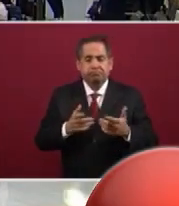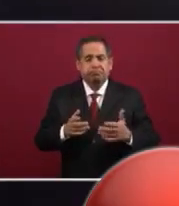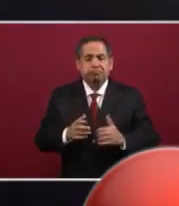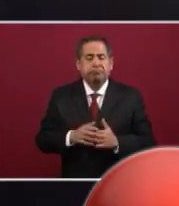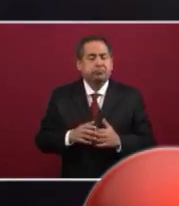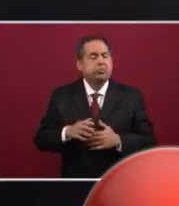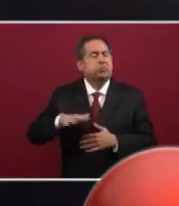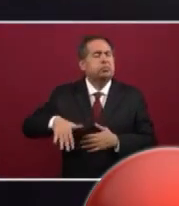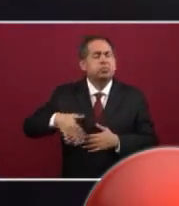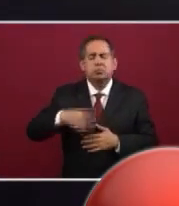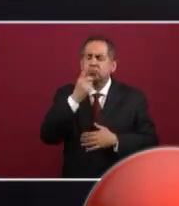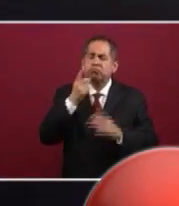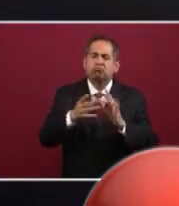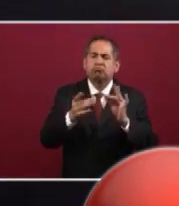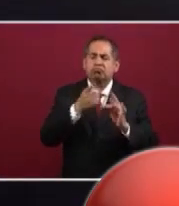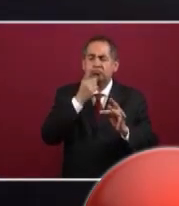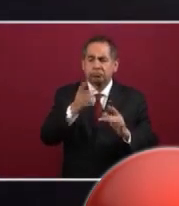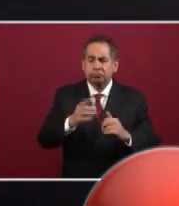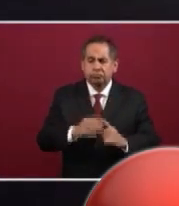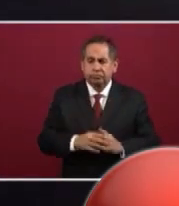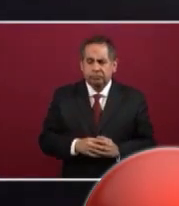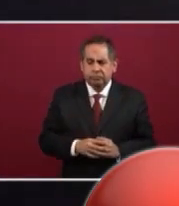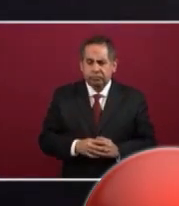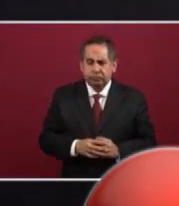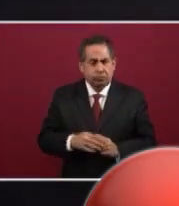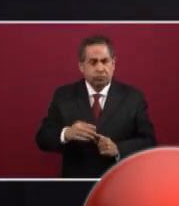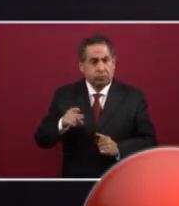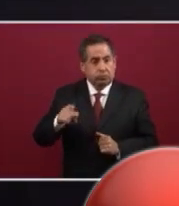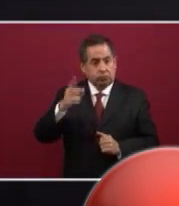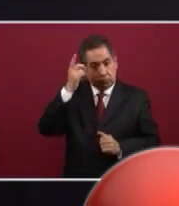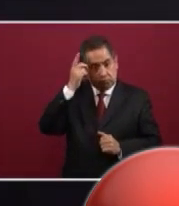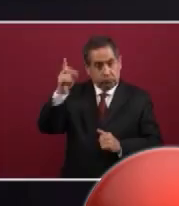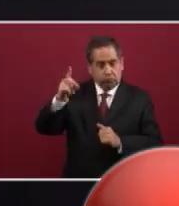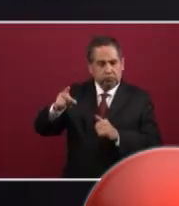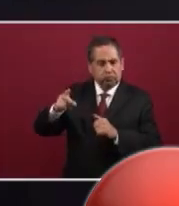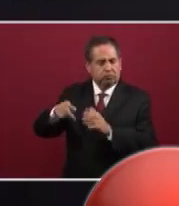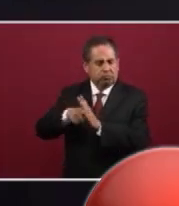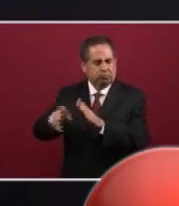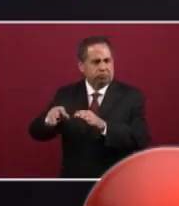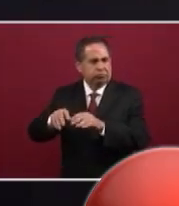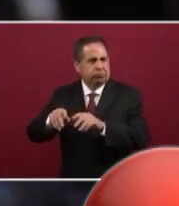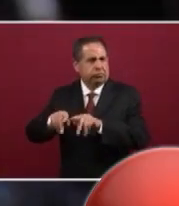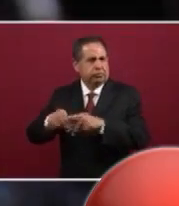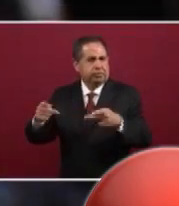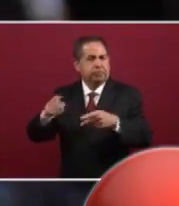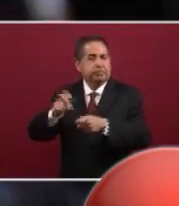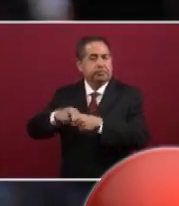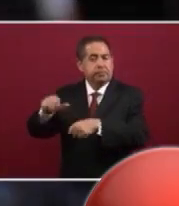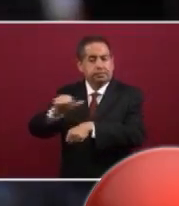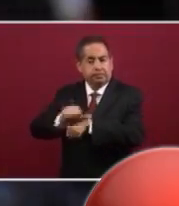y lo decía un dueño de un periódico importante de la Argentina,